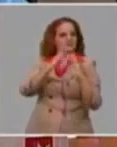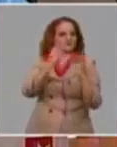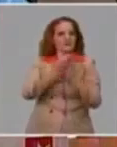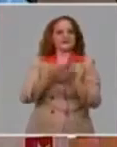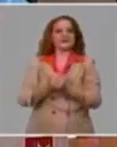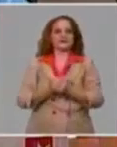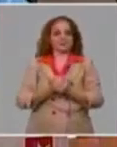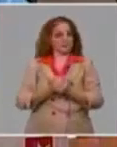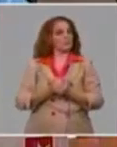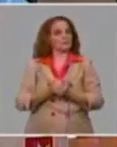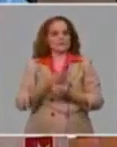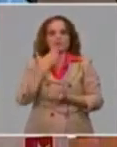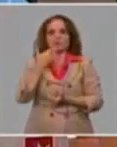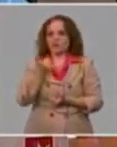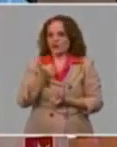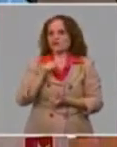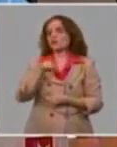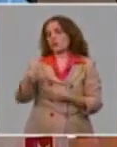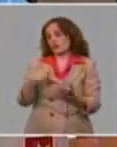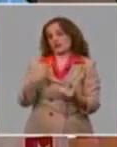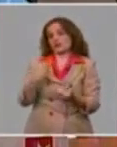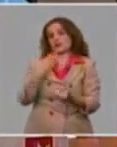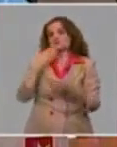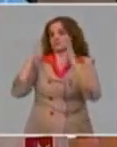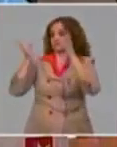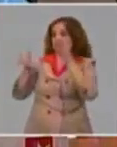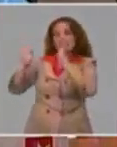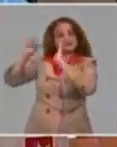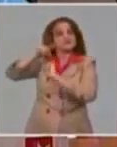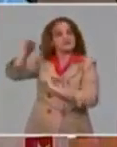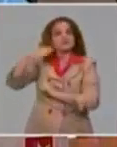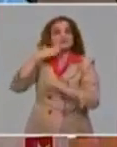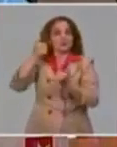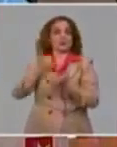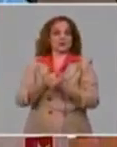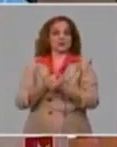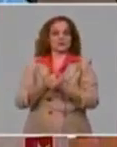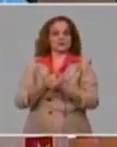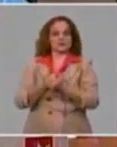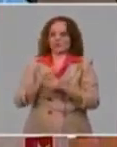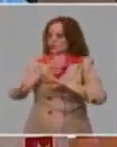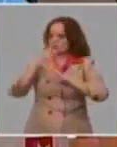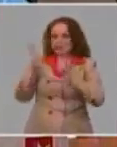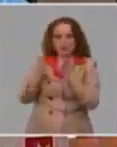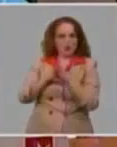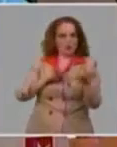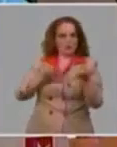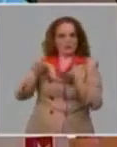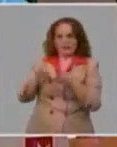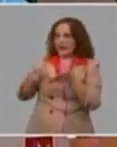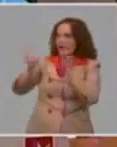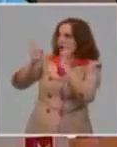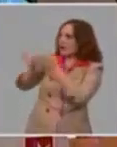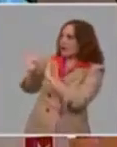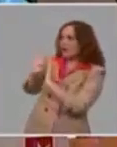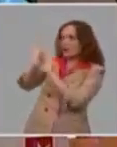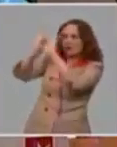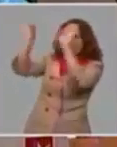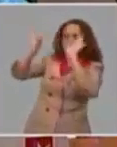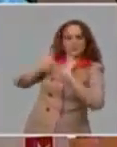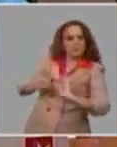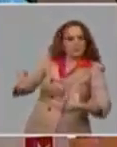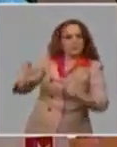asentamientos de vivienda muy buenos, inclusive usando el tratamiento residual del lugar ya que estaba hecho, las instalaciones que existían, ya estaba